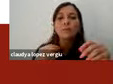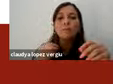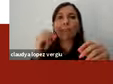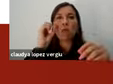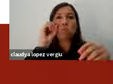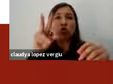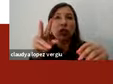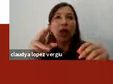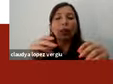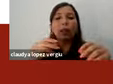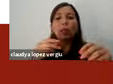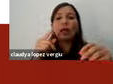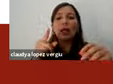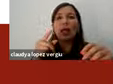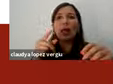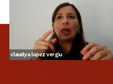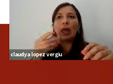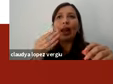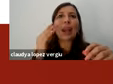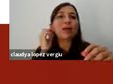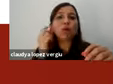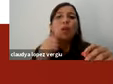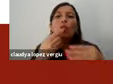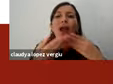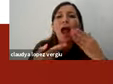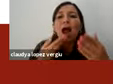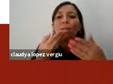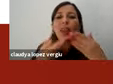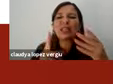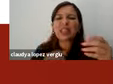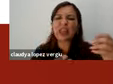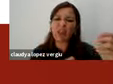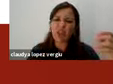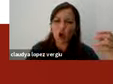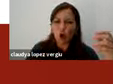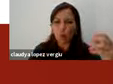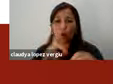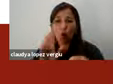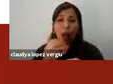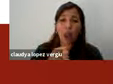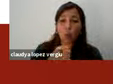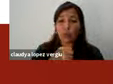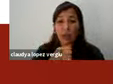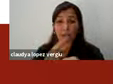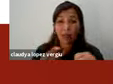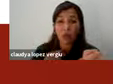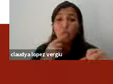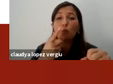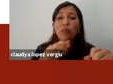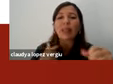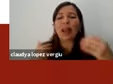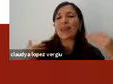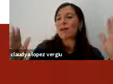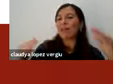sensibilización, espacios en los que se pueda comentar estos temas y de esa manera reducir el ausentismo laboral. Otro de los objetivos también es aumentar